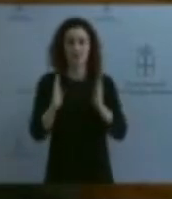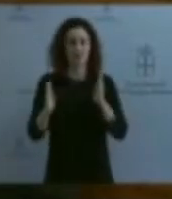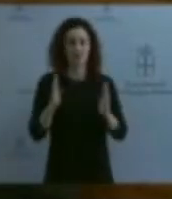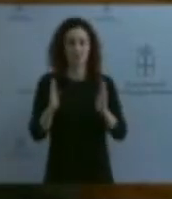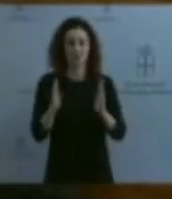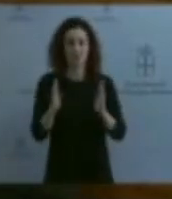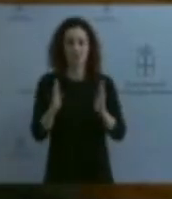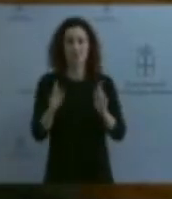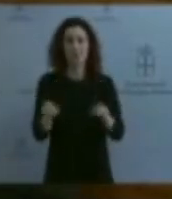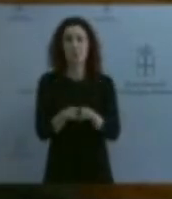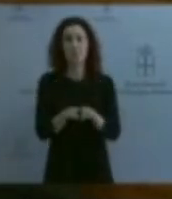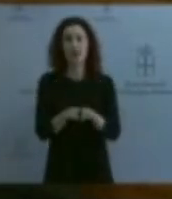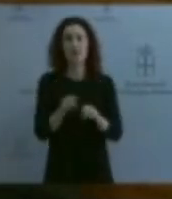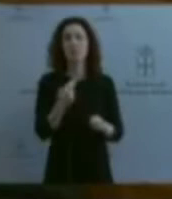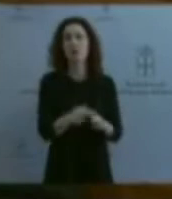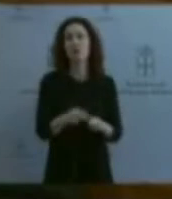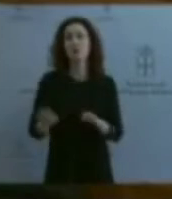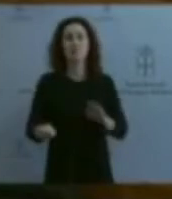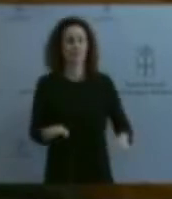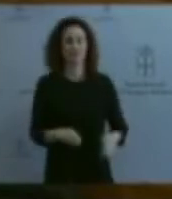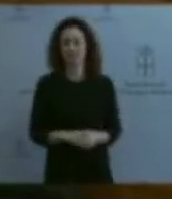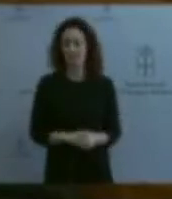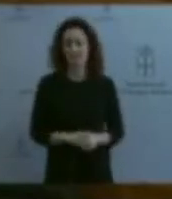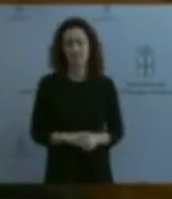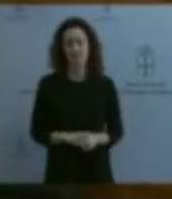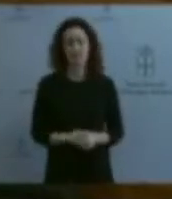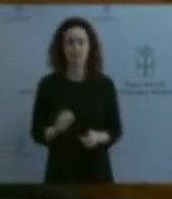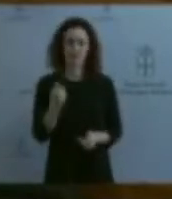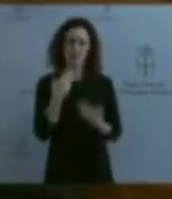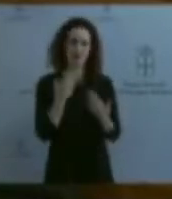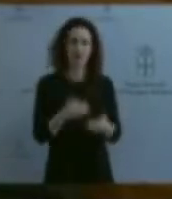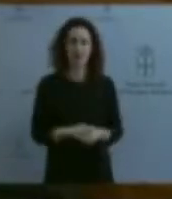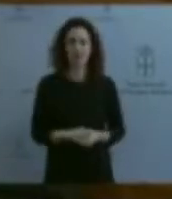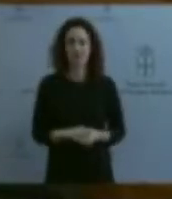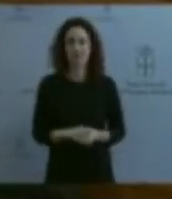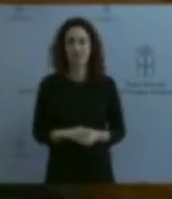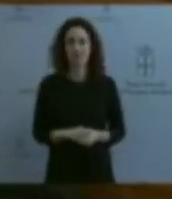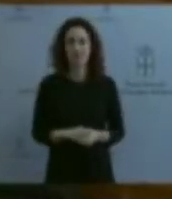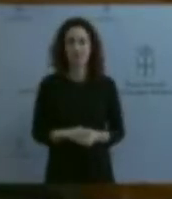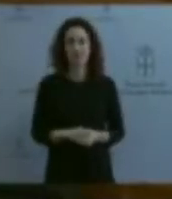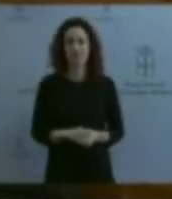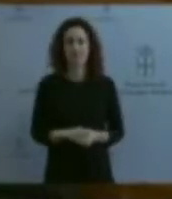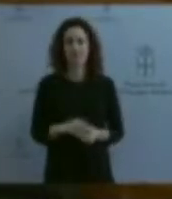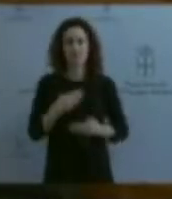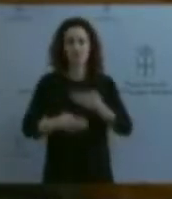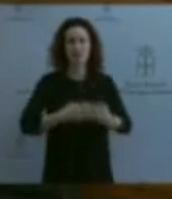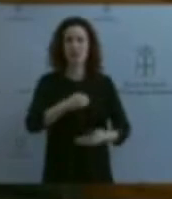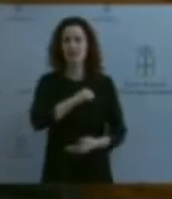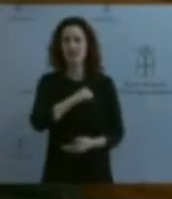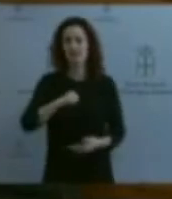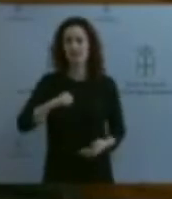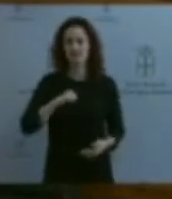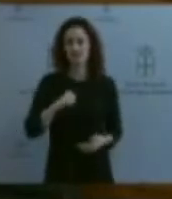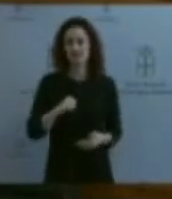cosa. Entonces, eso en primer lugar. En segundo lugar, sobre el proceso de privatizaciones que ha tenido lugar en España, yo quiero recordar que, en primer